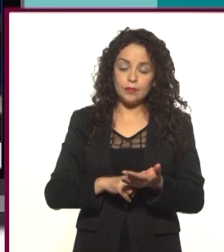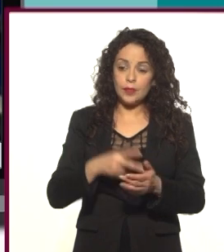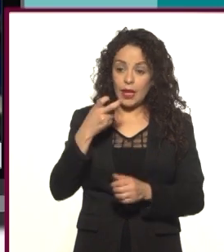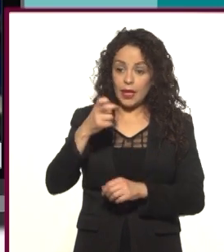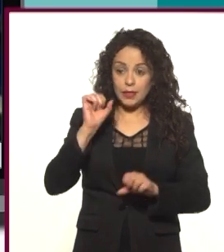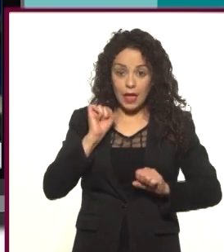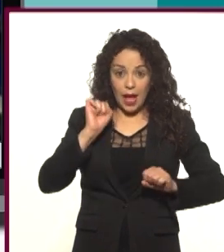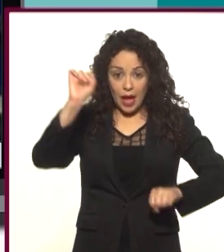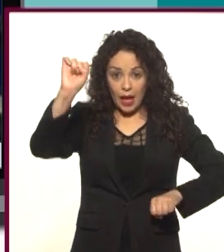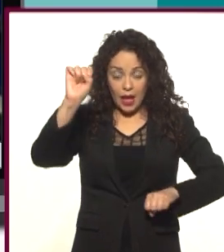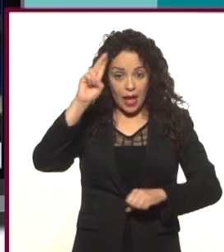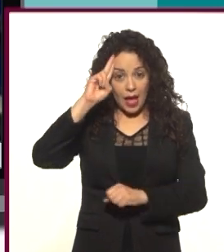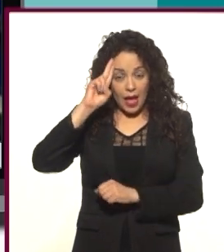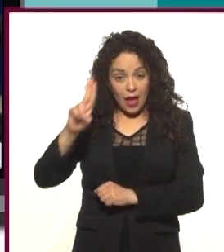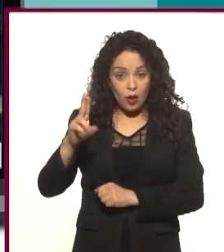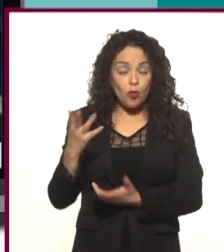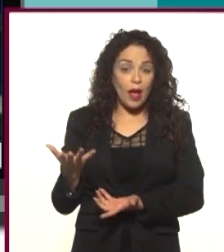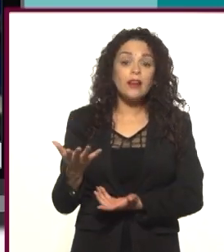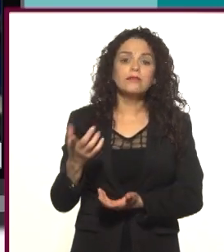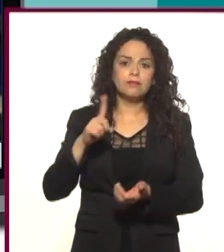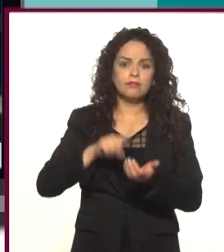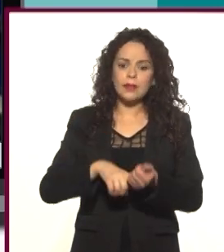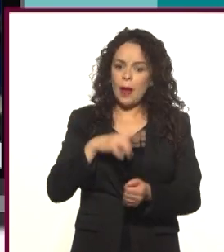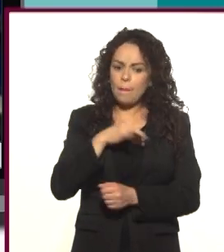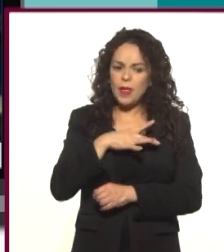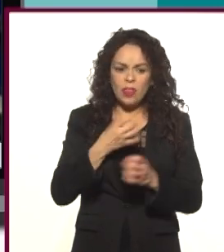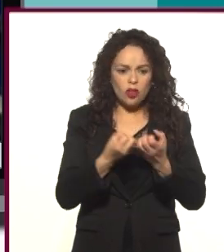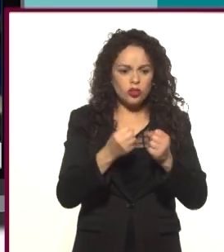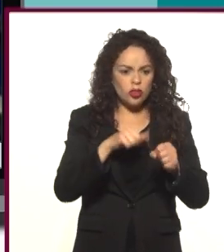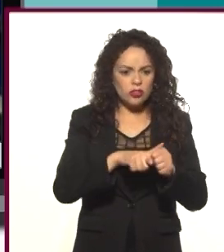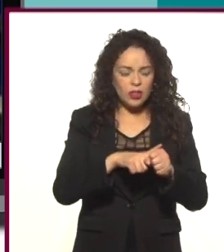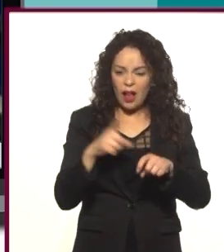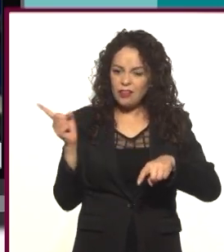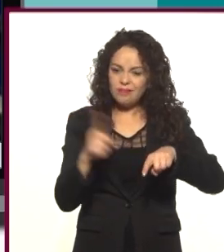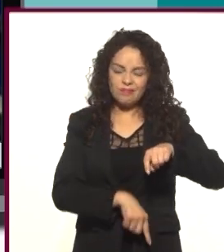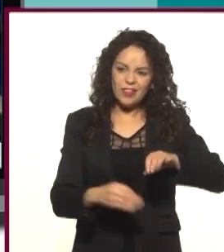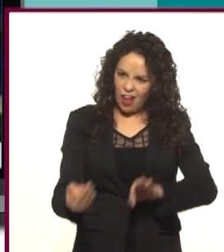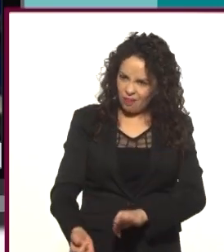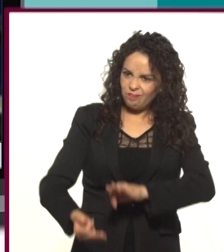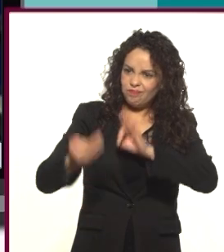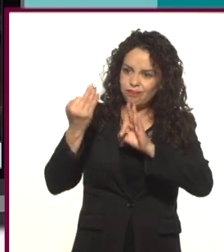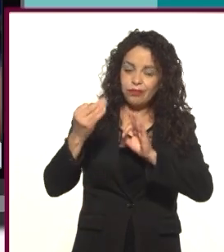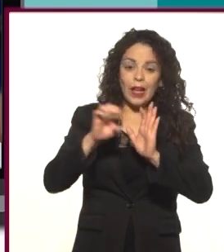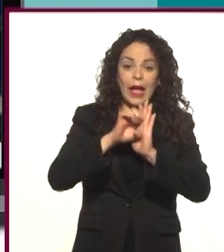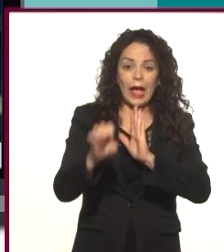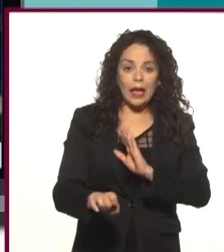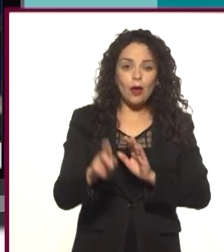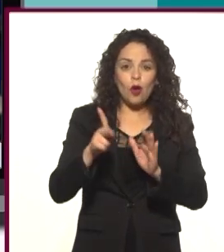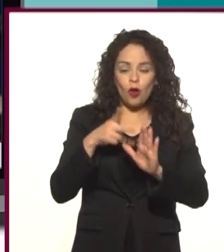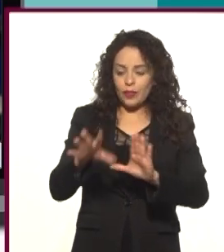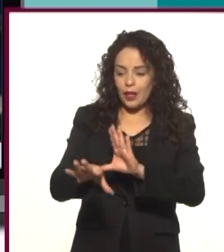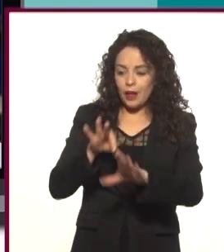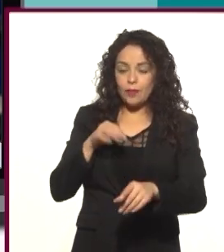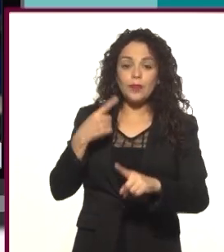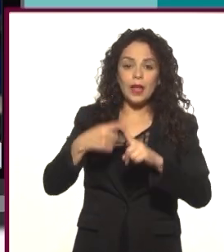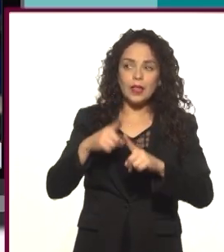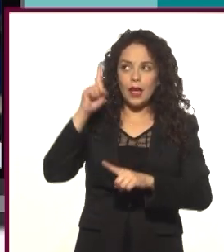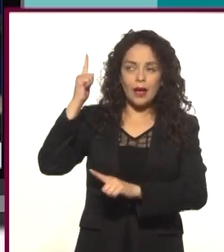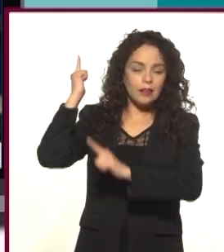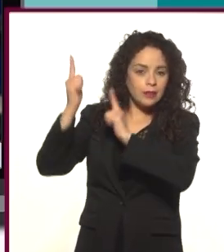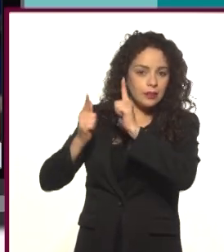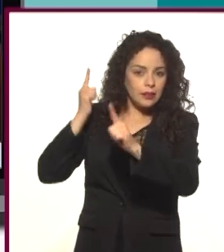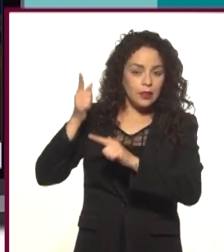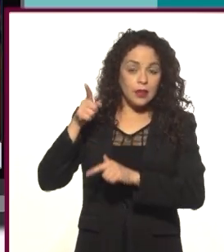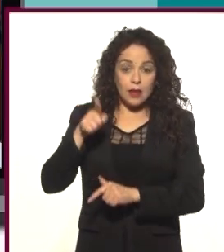héroes son personajes que se enfrentan a los miedos sociales. Entonces, por ejemplo, tomando otra vez de ejemplo los